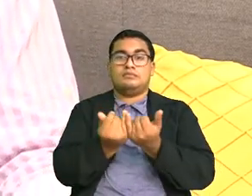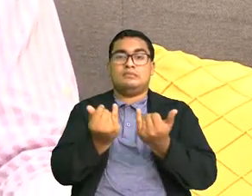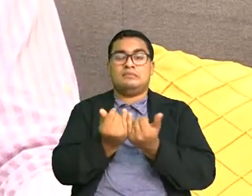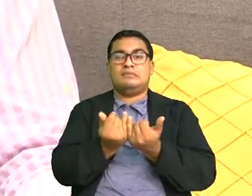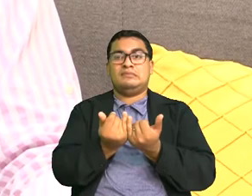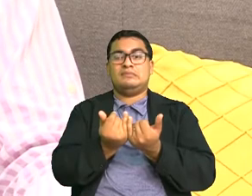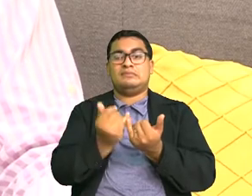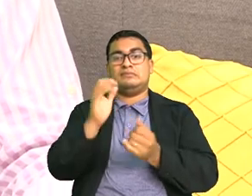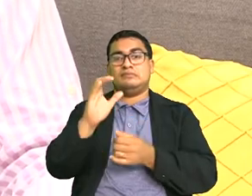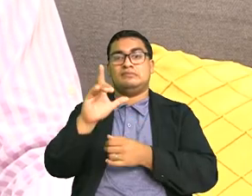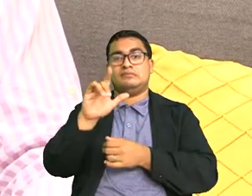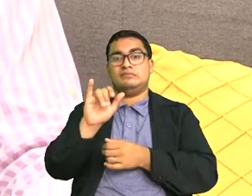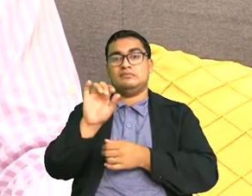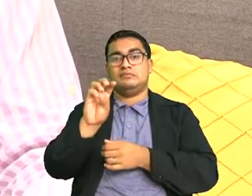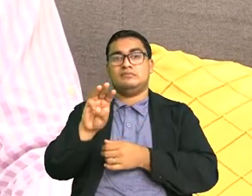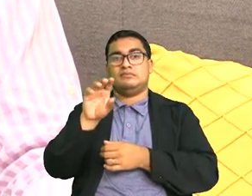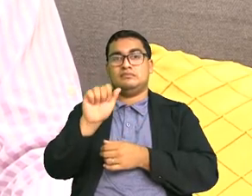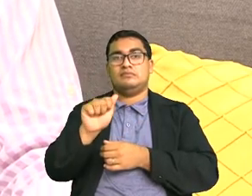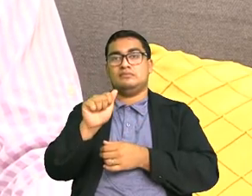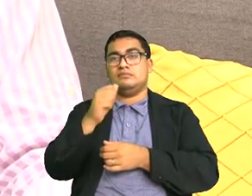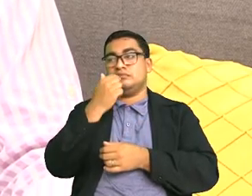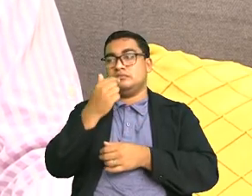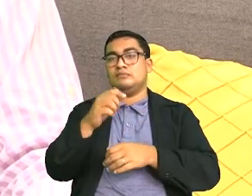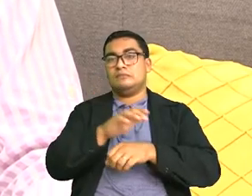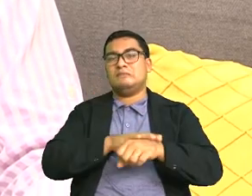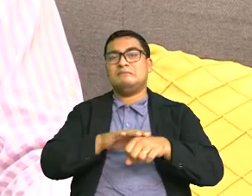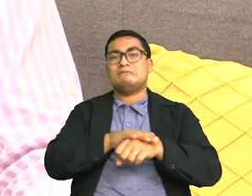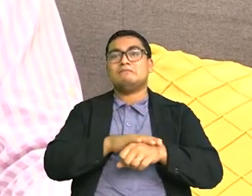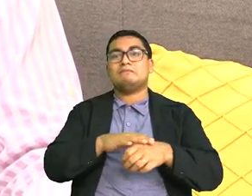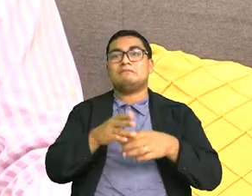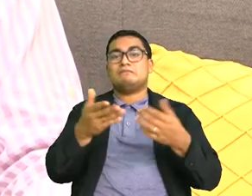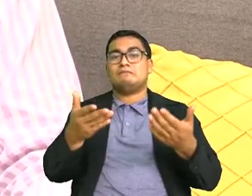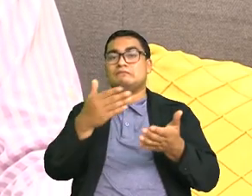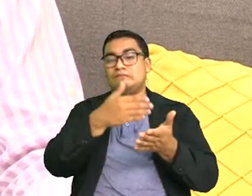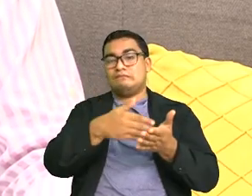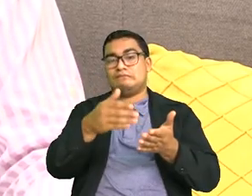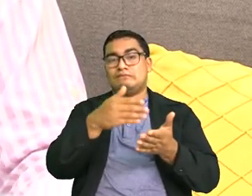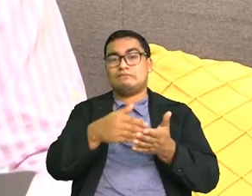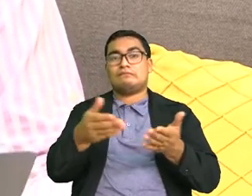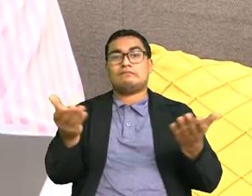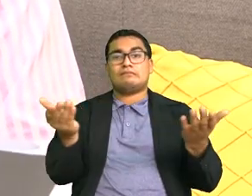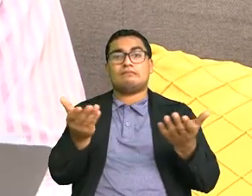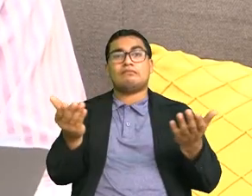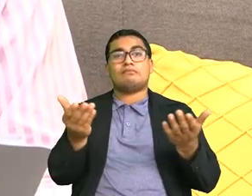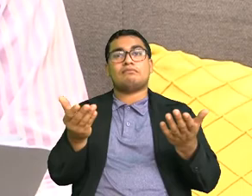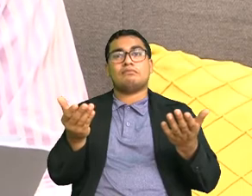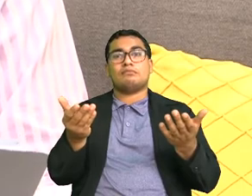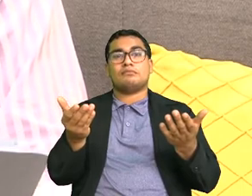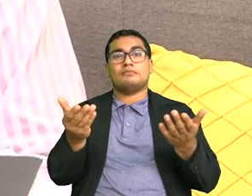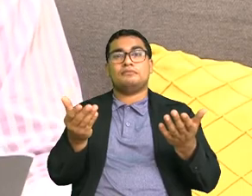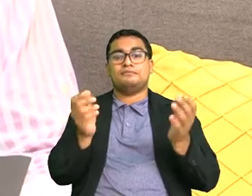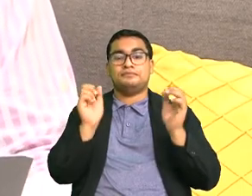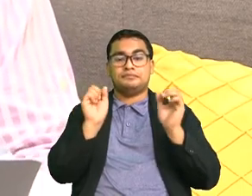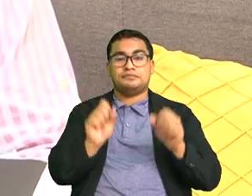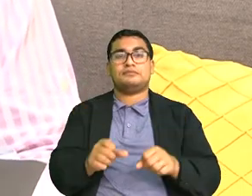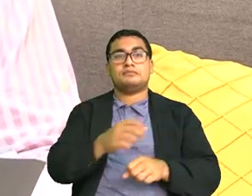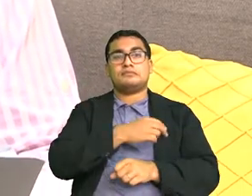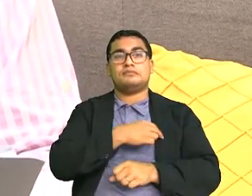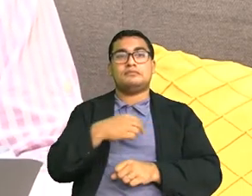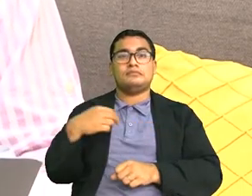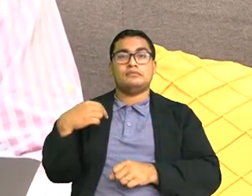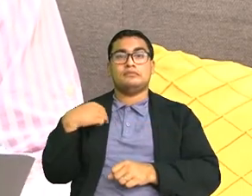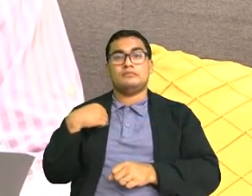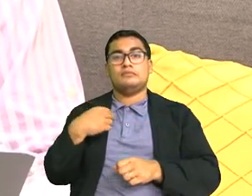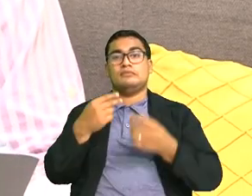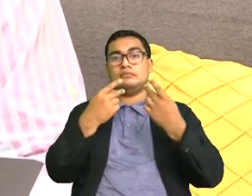clima fueron lo permitían bueno lo permitieron y nos facilitaron entonces deseen tomar el riesgo también porque la agricultura es también